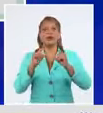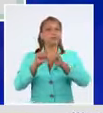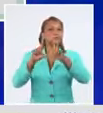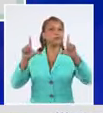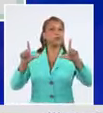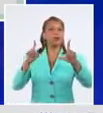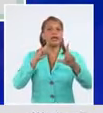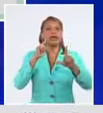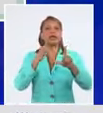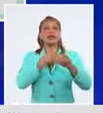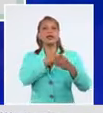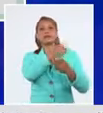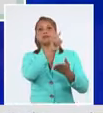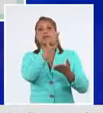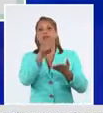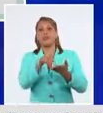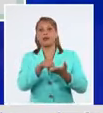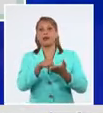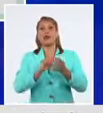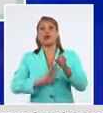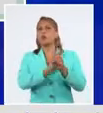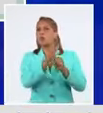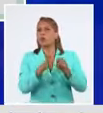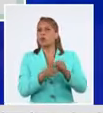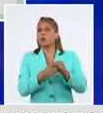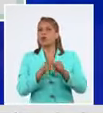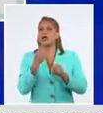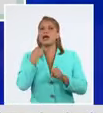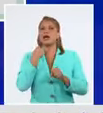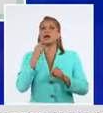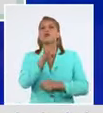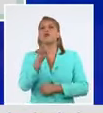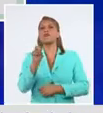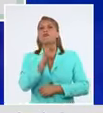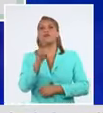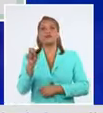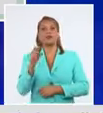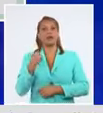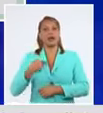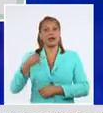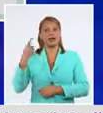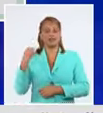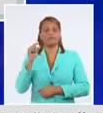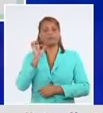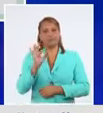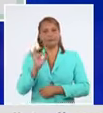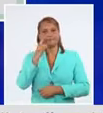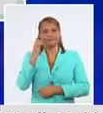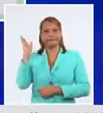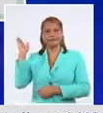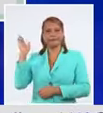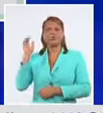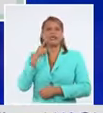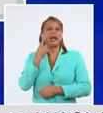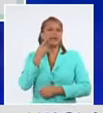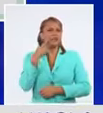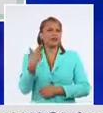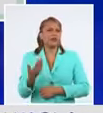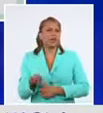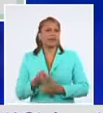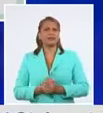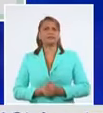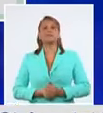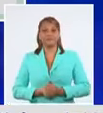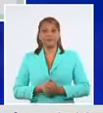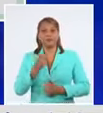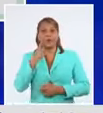durante todo su tránsito desde el año 2020 hasta el día de ayer, ahí lo tiene, donde se puede apreciar